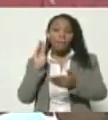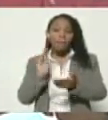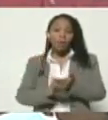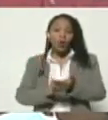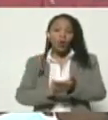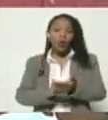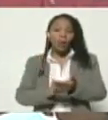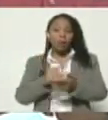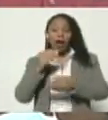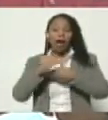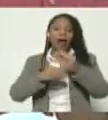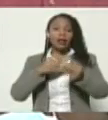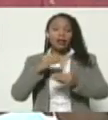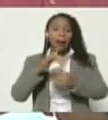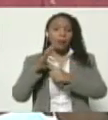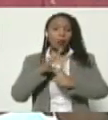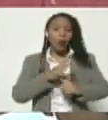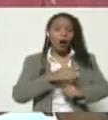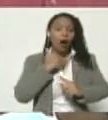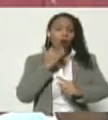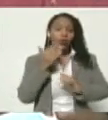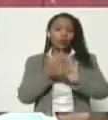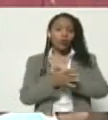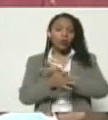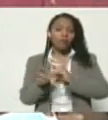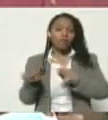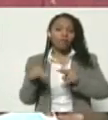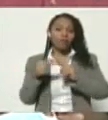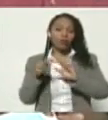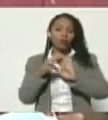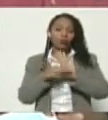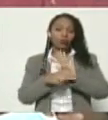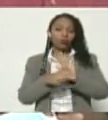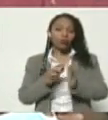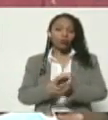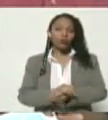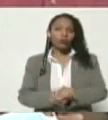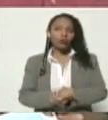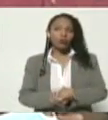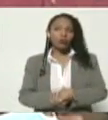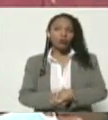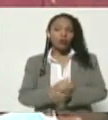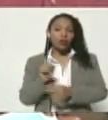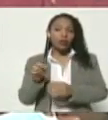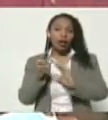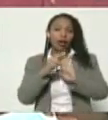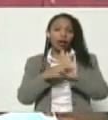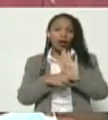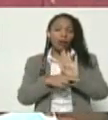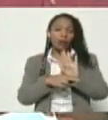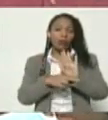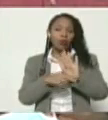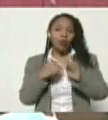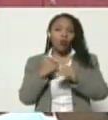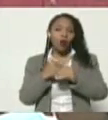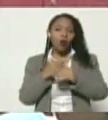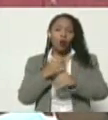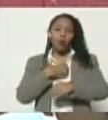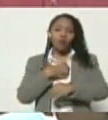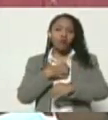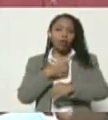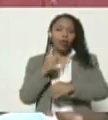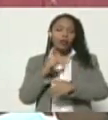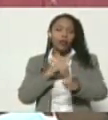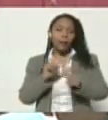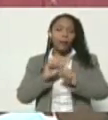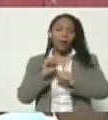ventaja para presionar, qué sé yo, bueno, se va a encontrar con el reglamento. El reglamento, no puedo decir eso, no lo